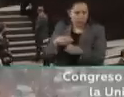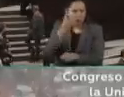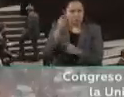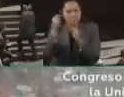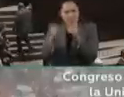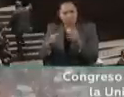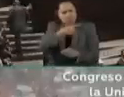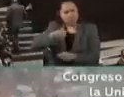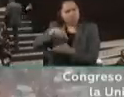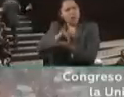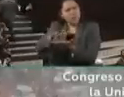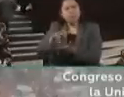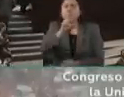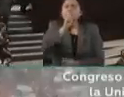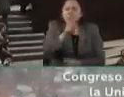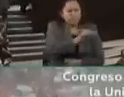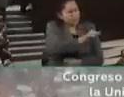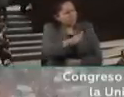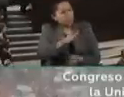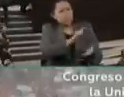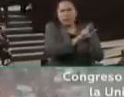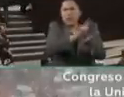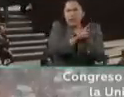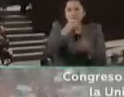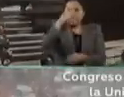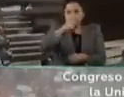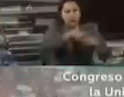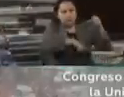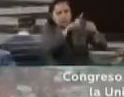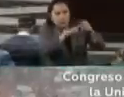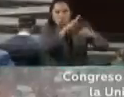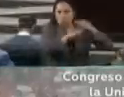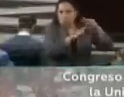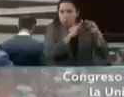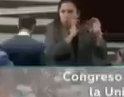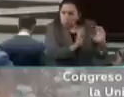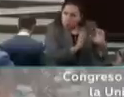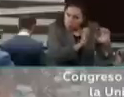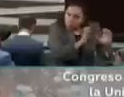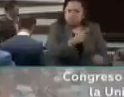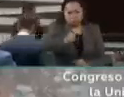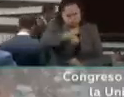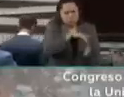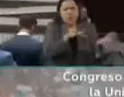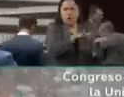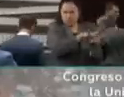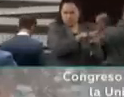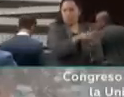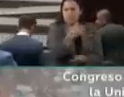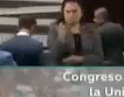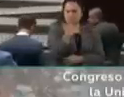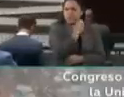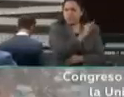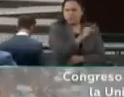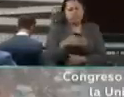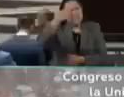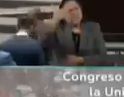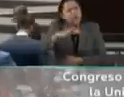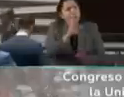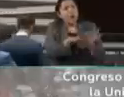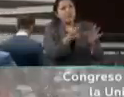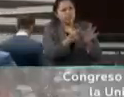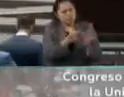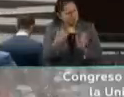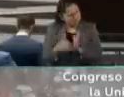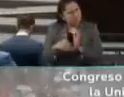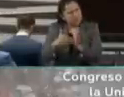fin de cuidar y proteger el medio ambiente. Estamos conscientes de que falta mucho por hacer. Es por ello que hoy refrendamos